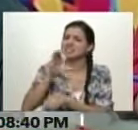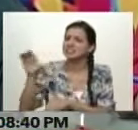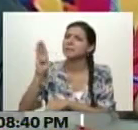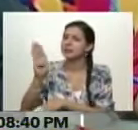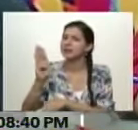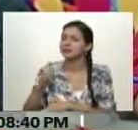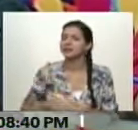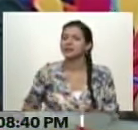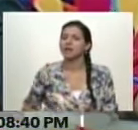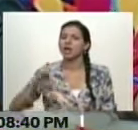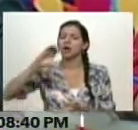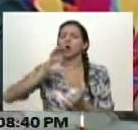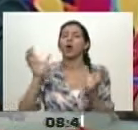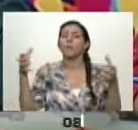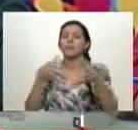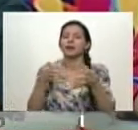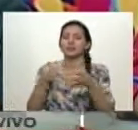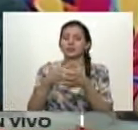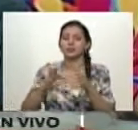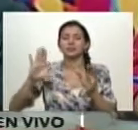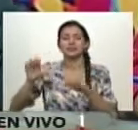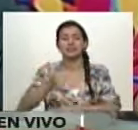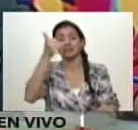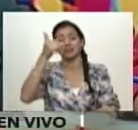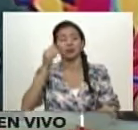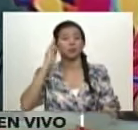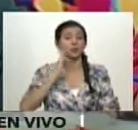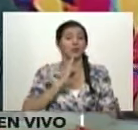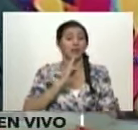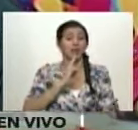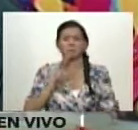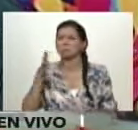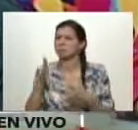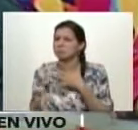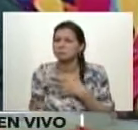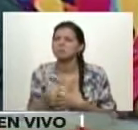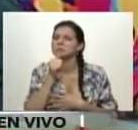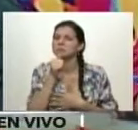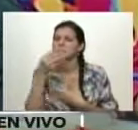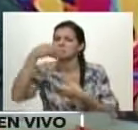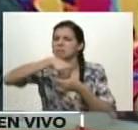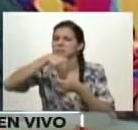comando central bolivariano. El comando central bolivariano va a estar conformado